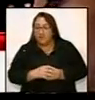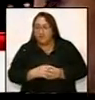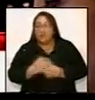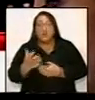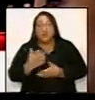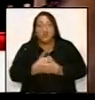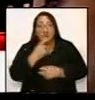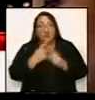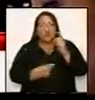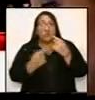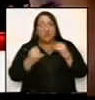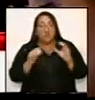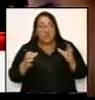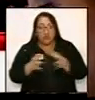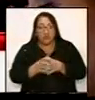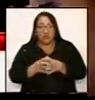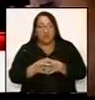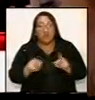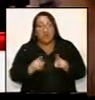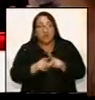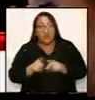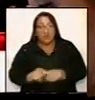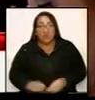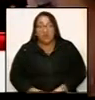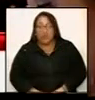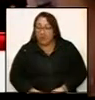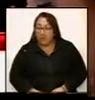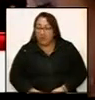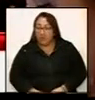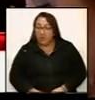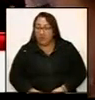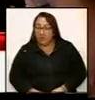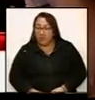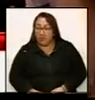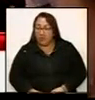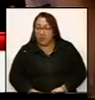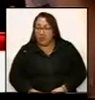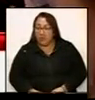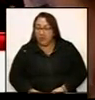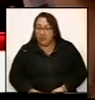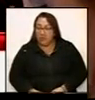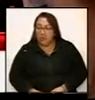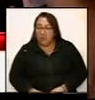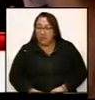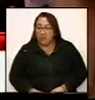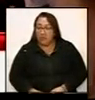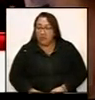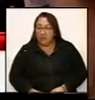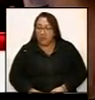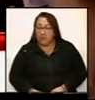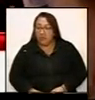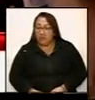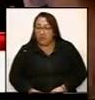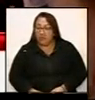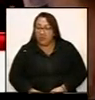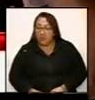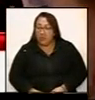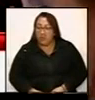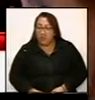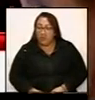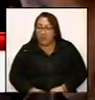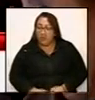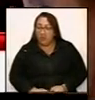quitado cierta independencia inclusive, pero no hay un mecanismo para fiscalizar, y el grave problema